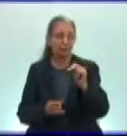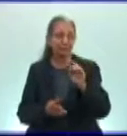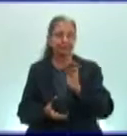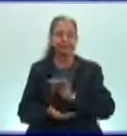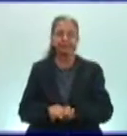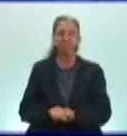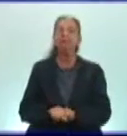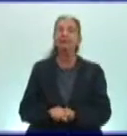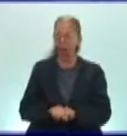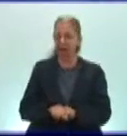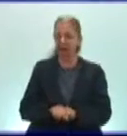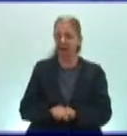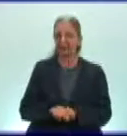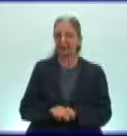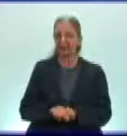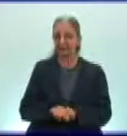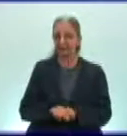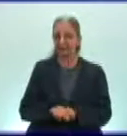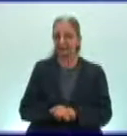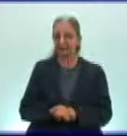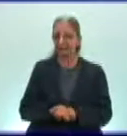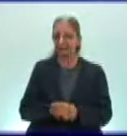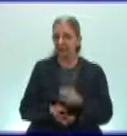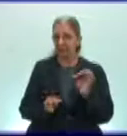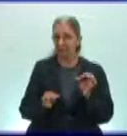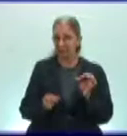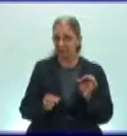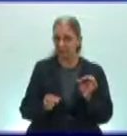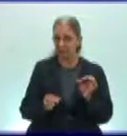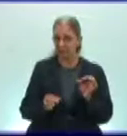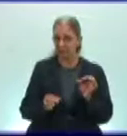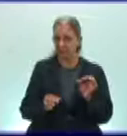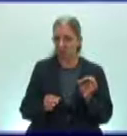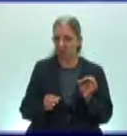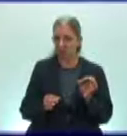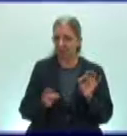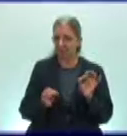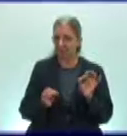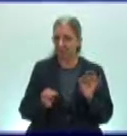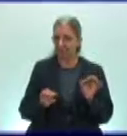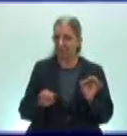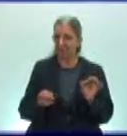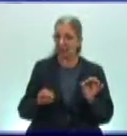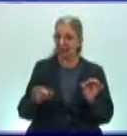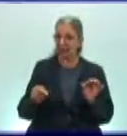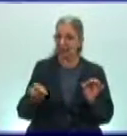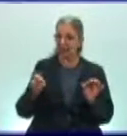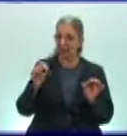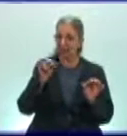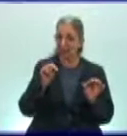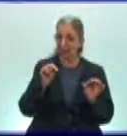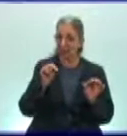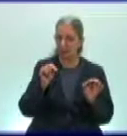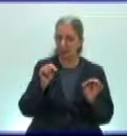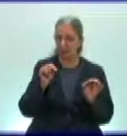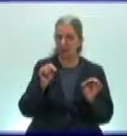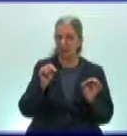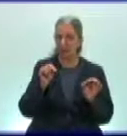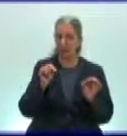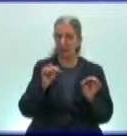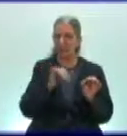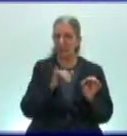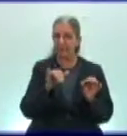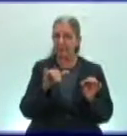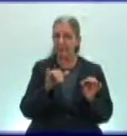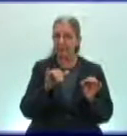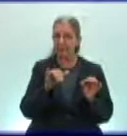neutro precisamente porque la cantidad de electrones, que es lo que aparece representado en esta distribución, es igual que